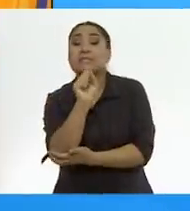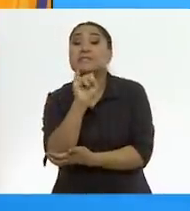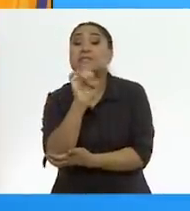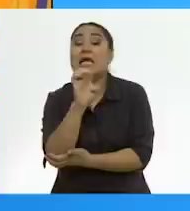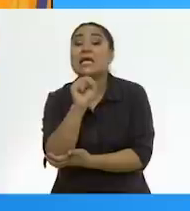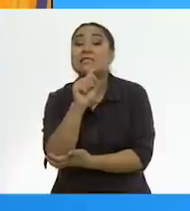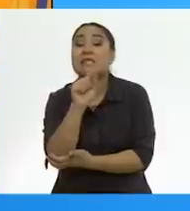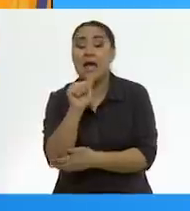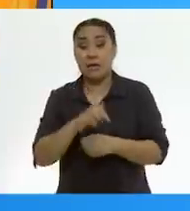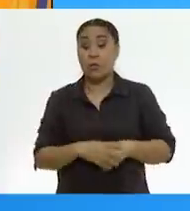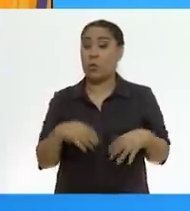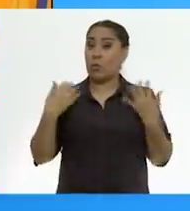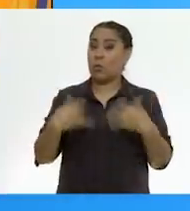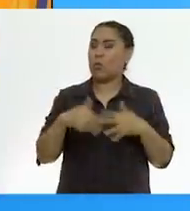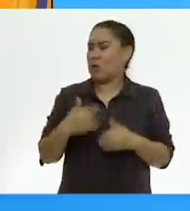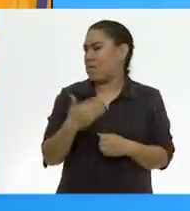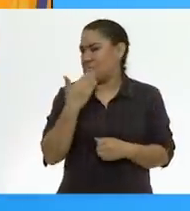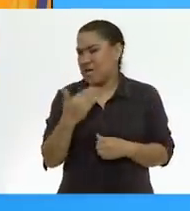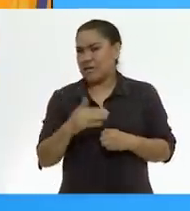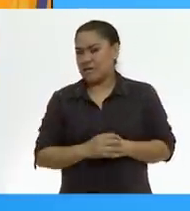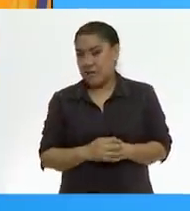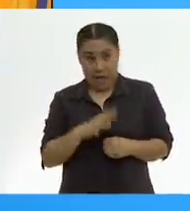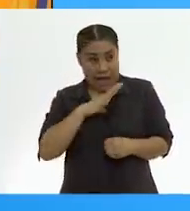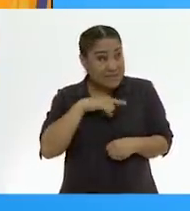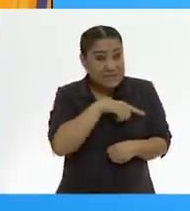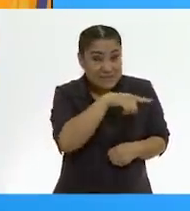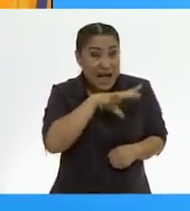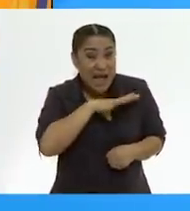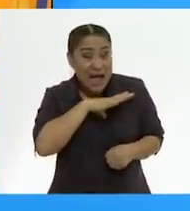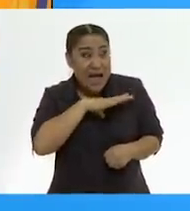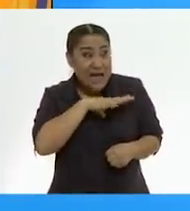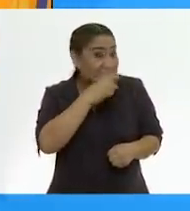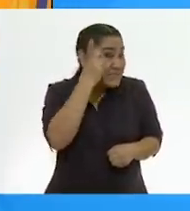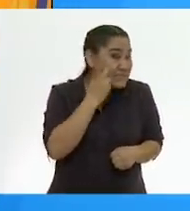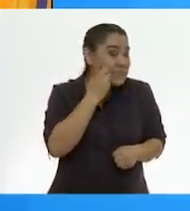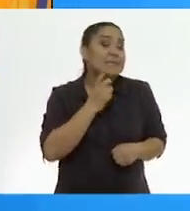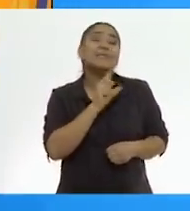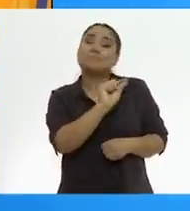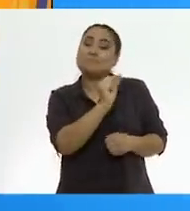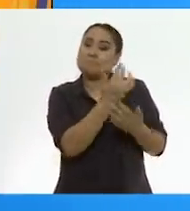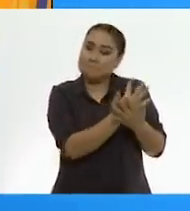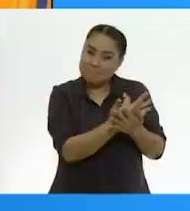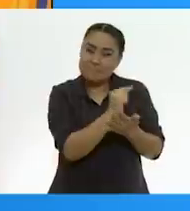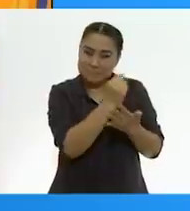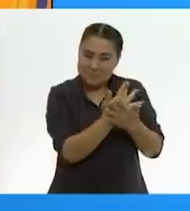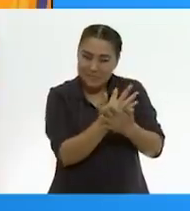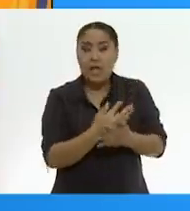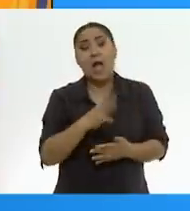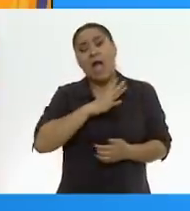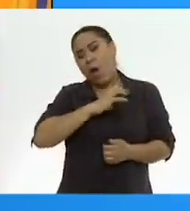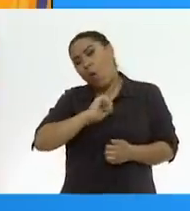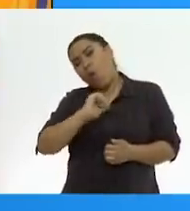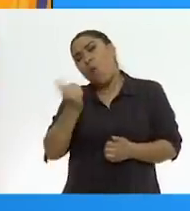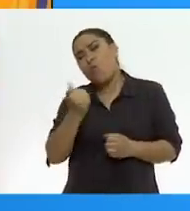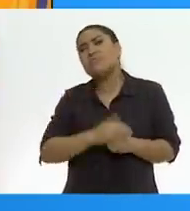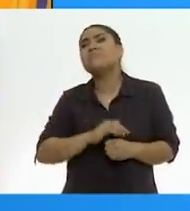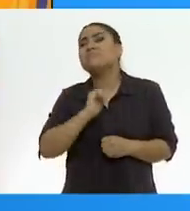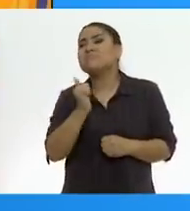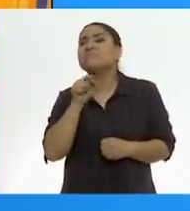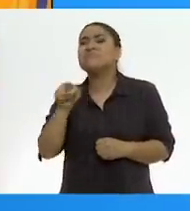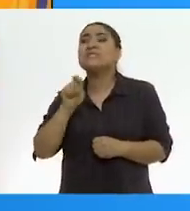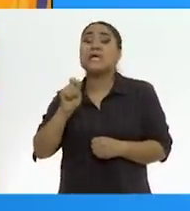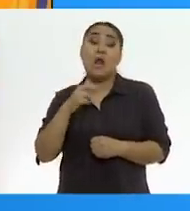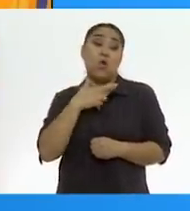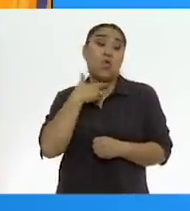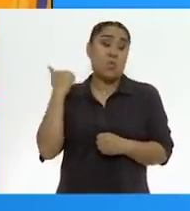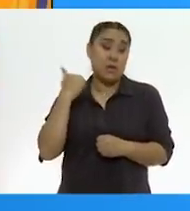qué bien! ¿Y aquí no será una de esas? ¡Esperen, esperen! Tengo algo que también tiene que ver con los romanos y el latín.